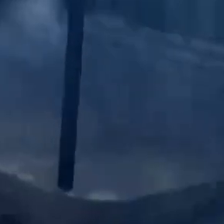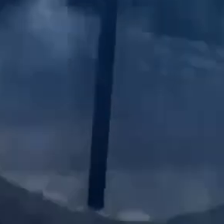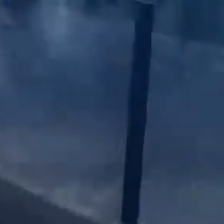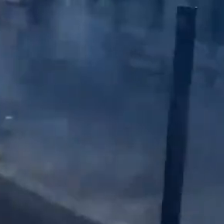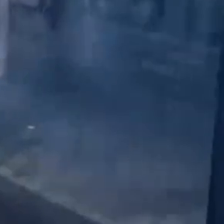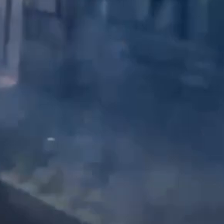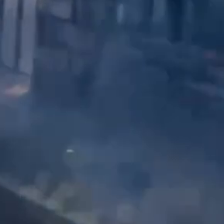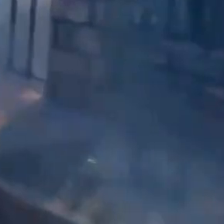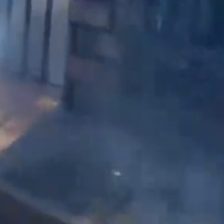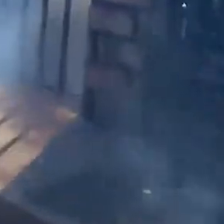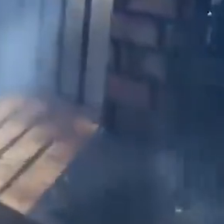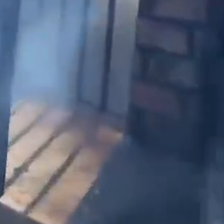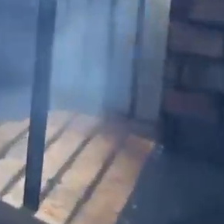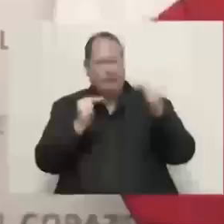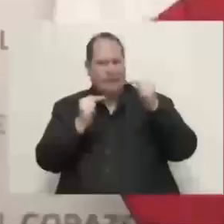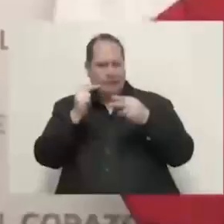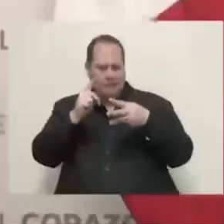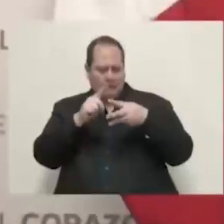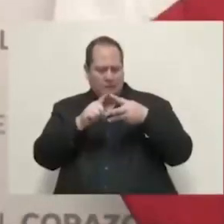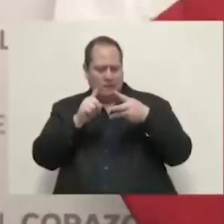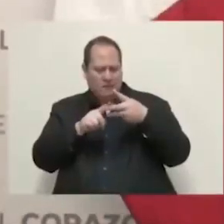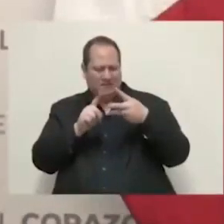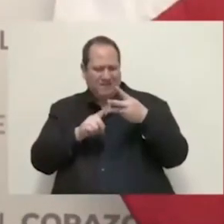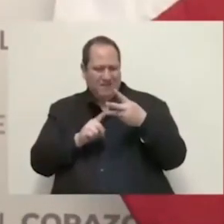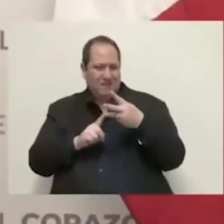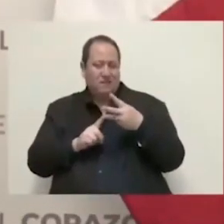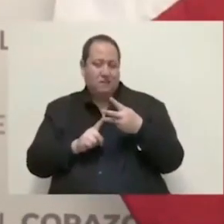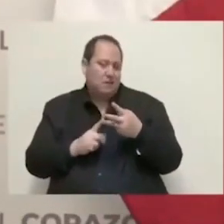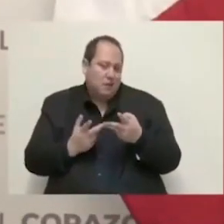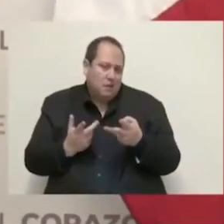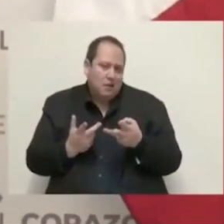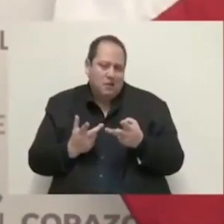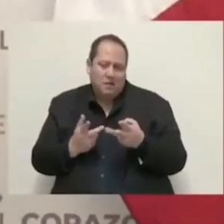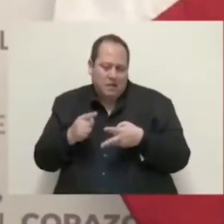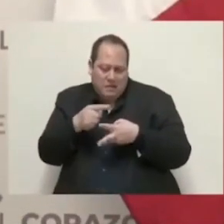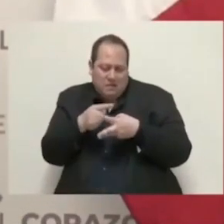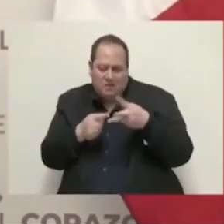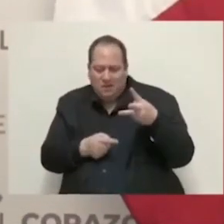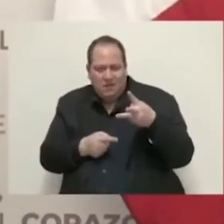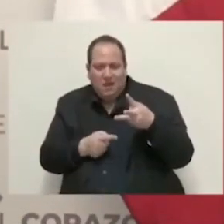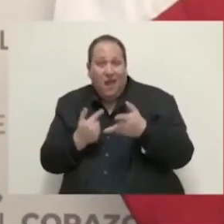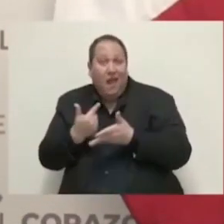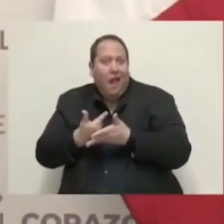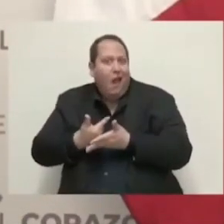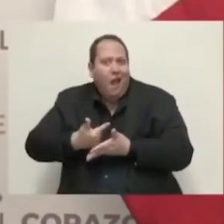tres tipos del arbovirus que está produciendo este problema. Afortunadamente, ninguno de